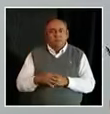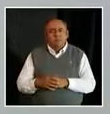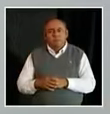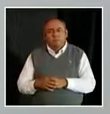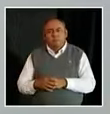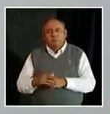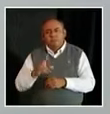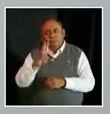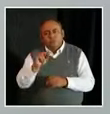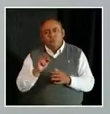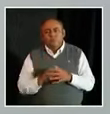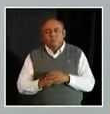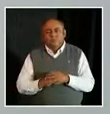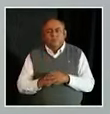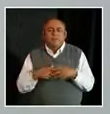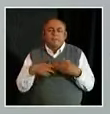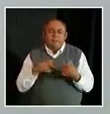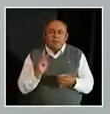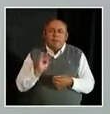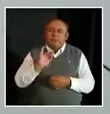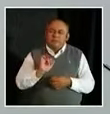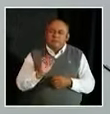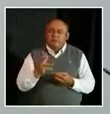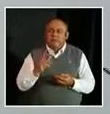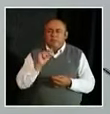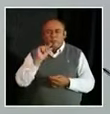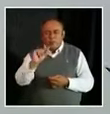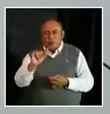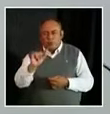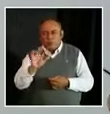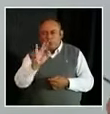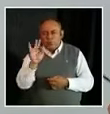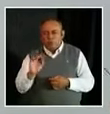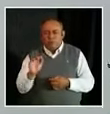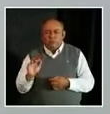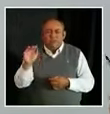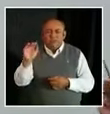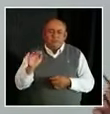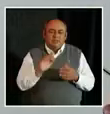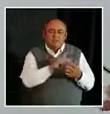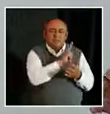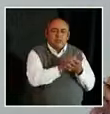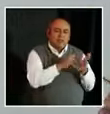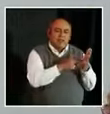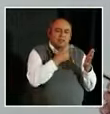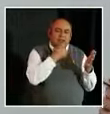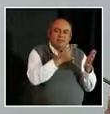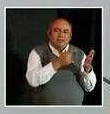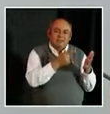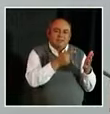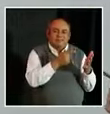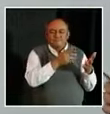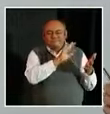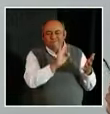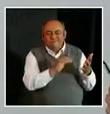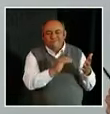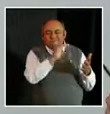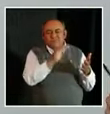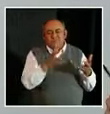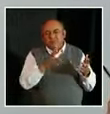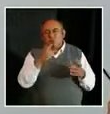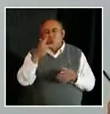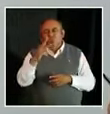más que en el porcentaje que marca la fórmula, que debe estar rondando alrededor de un